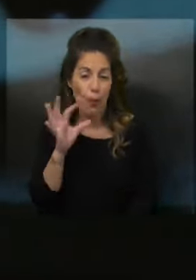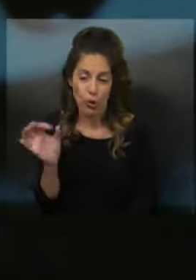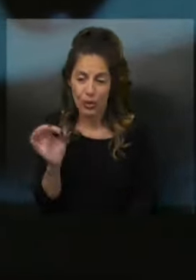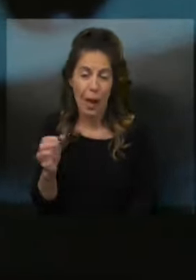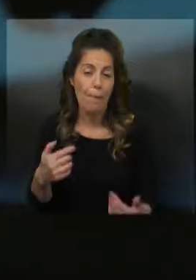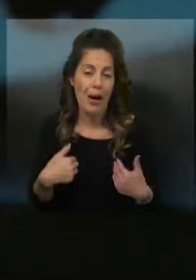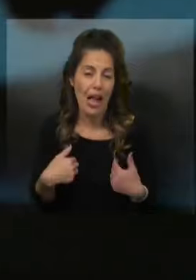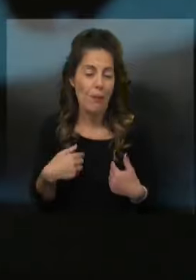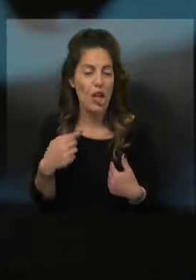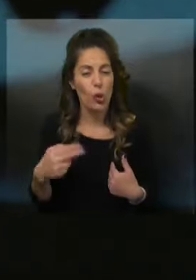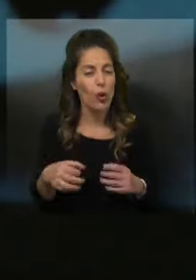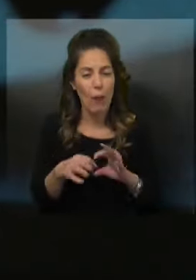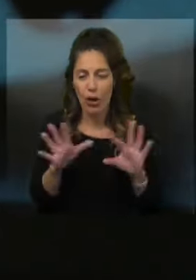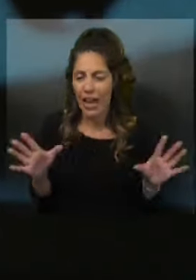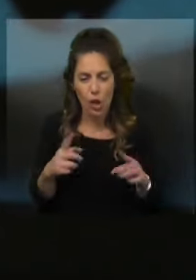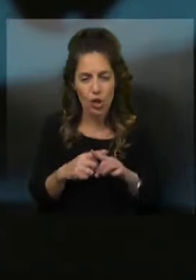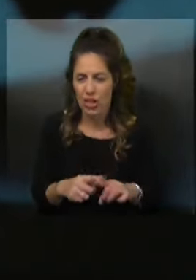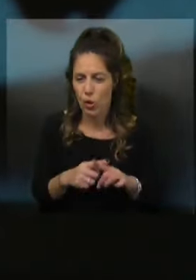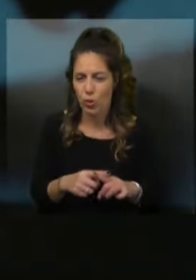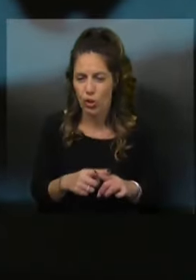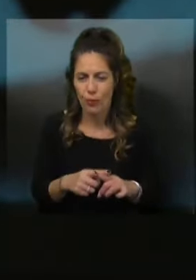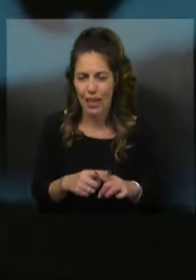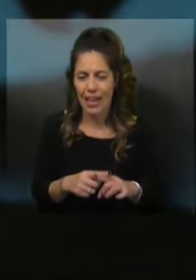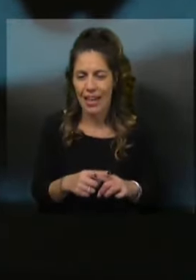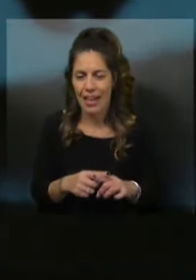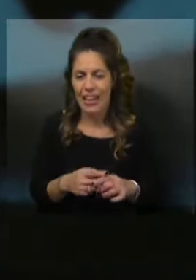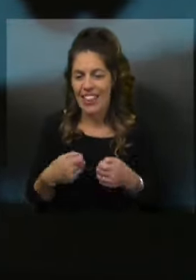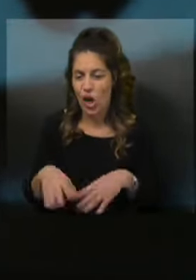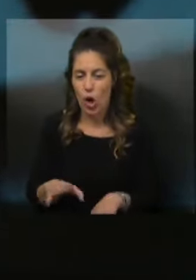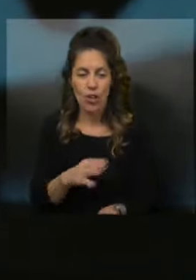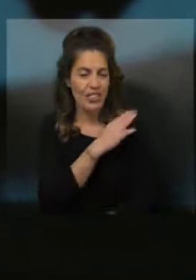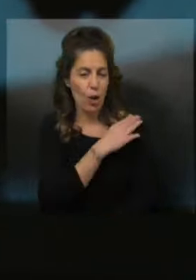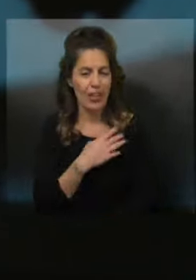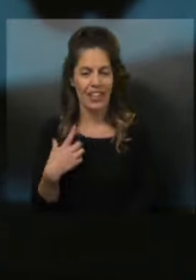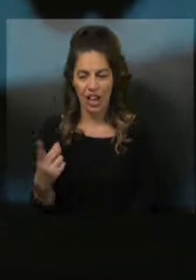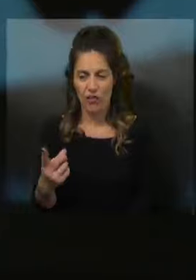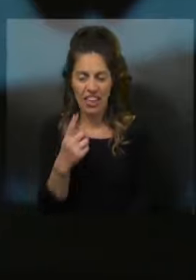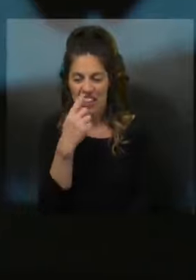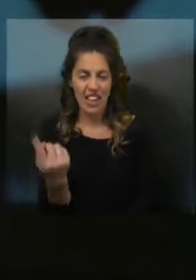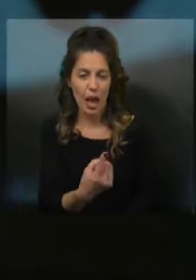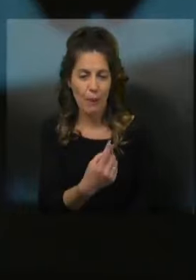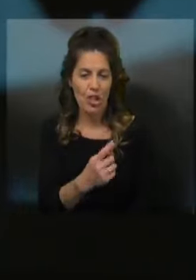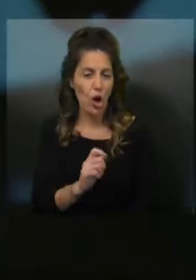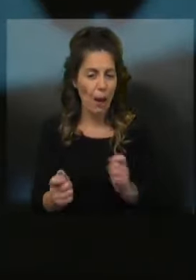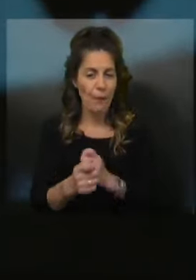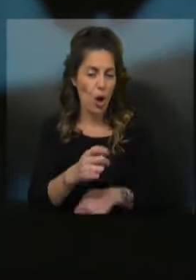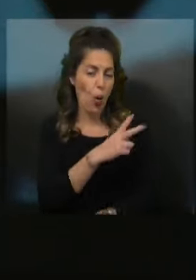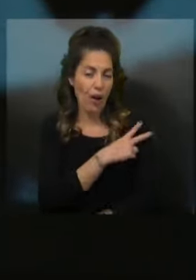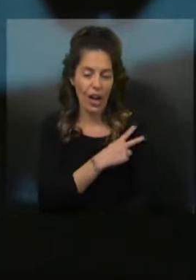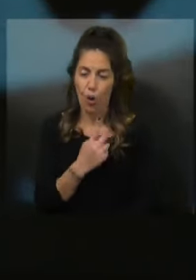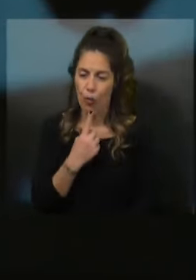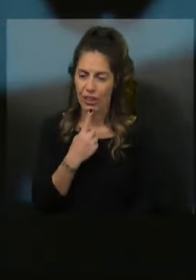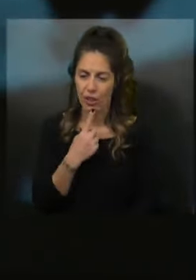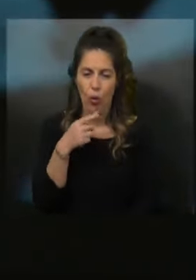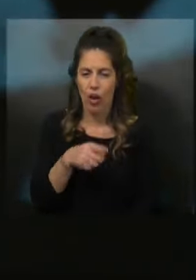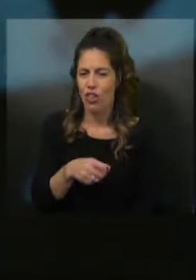mí nunca quedó muy claro nunca se discutió mucho esto de que dejó de ser comandante en jefe y enseguida pasó a un cargo político cuando en realidad hay